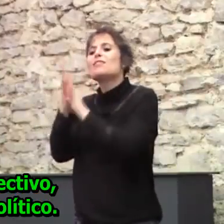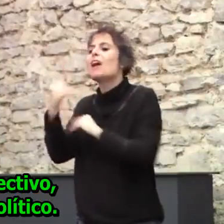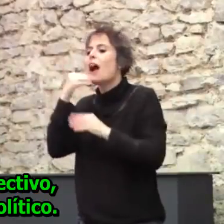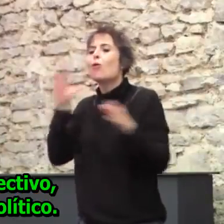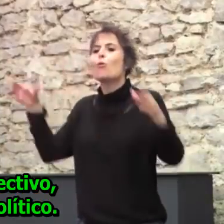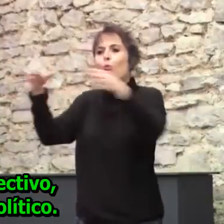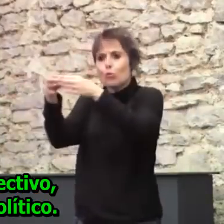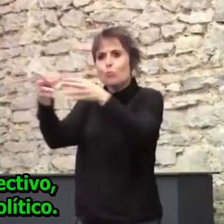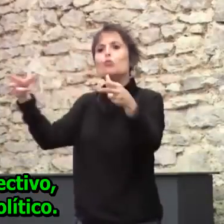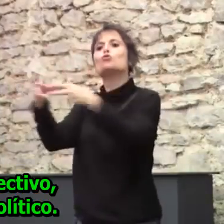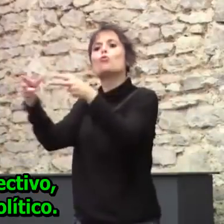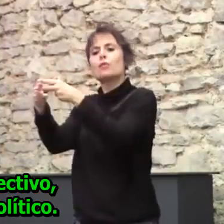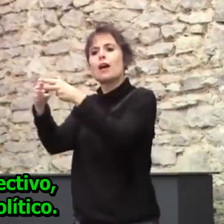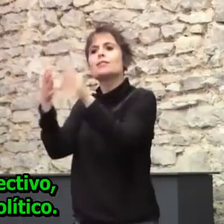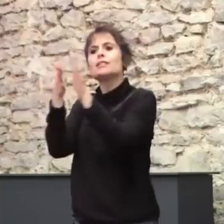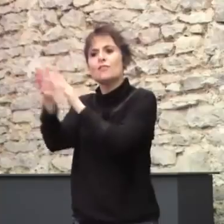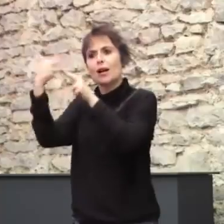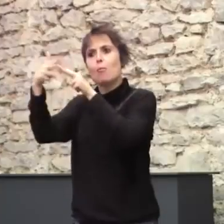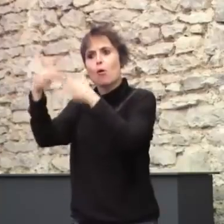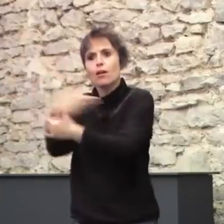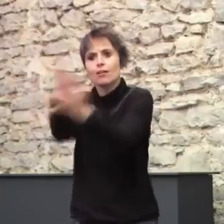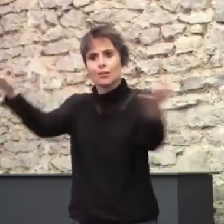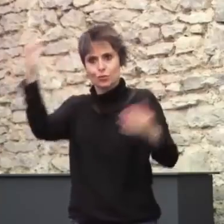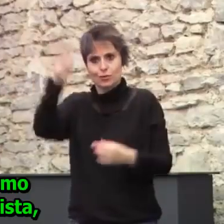social y por lo tanto es un fenómeno político.